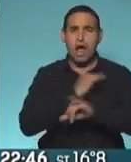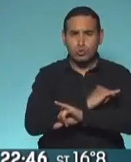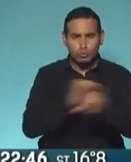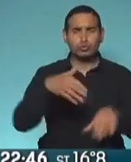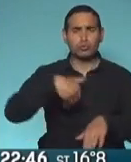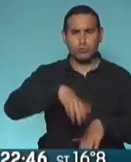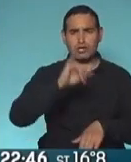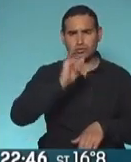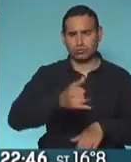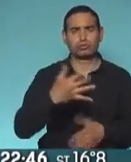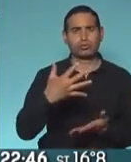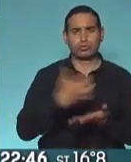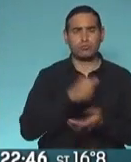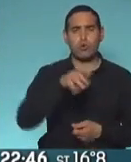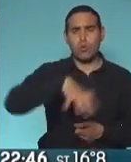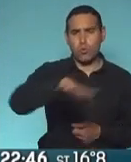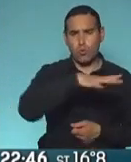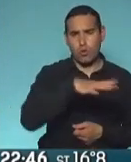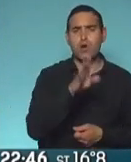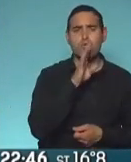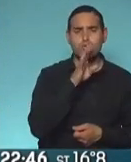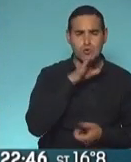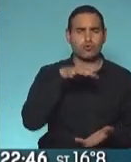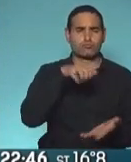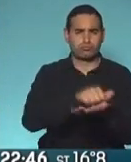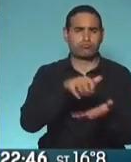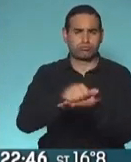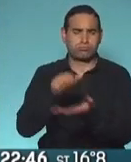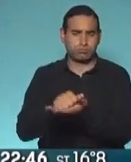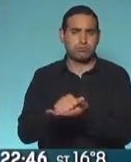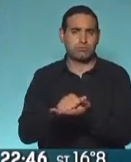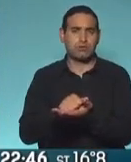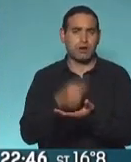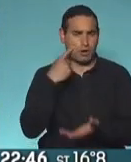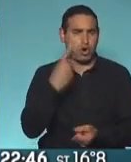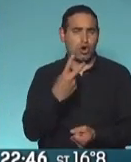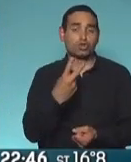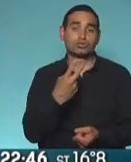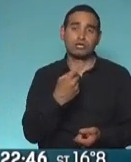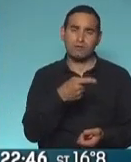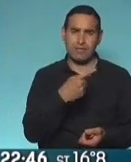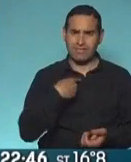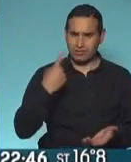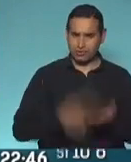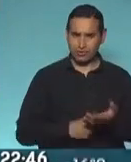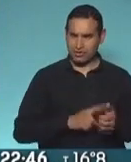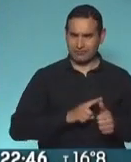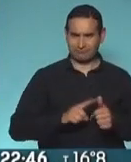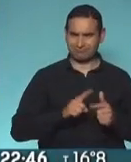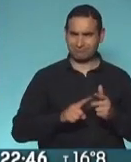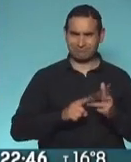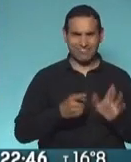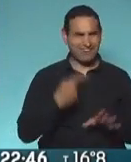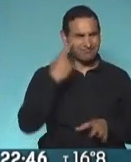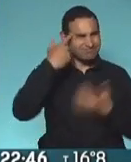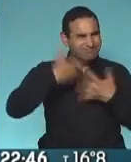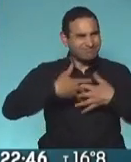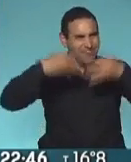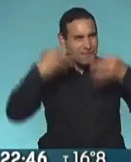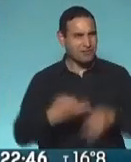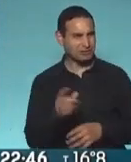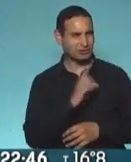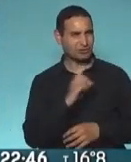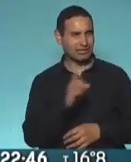reconocer como territorios israelíes los territorios ocupados y demás, una serie de decisiones muy poco meditadas, digamos, que